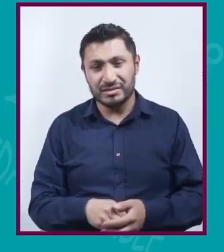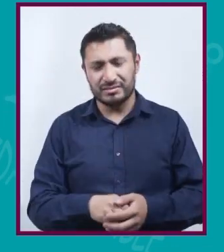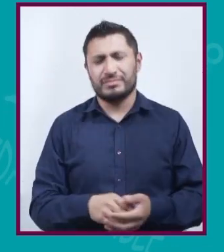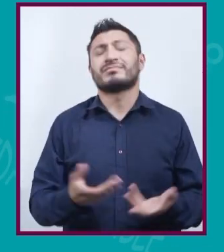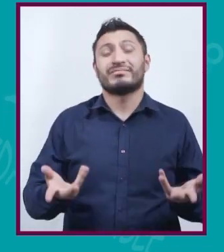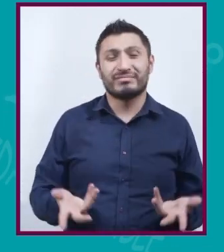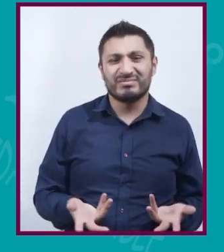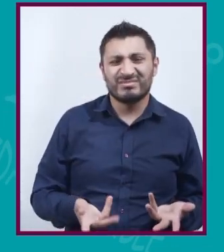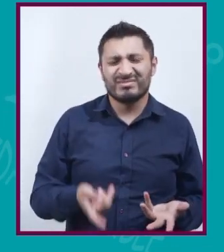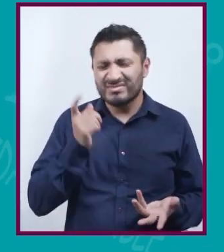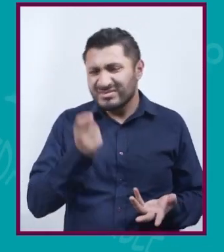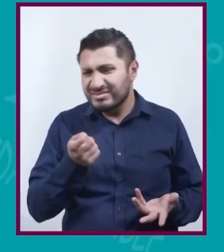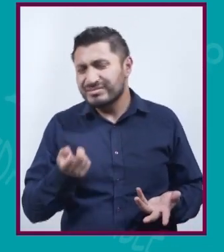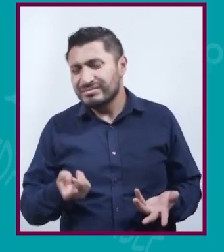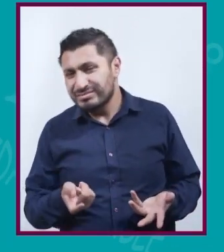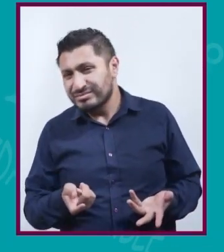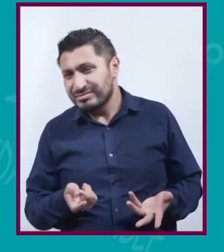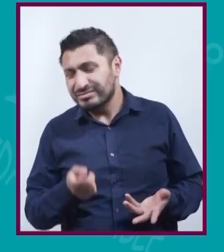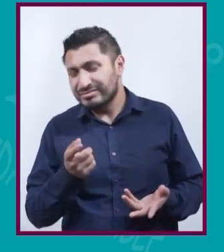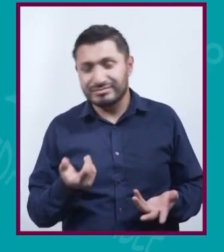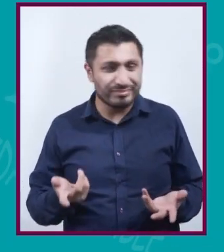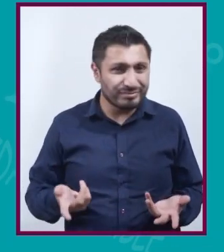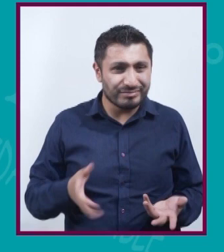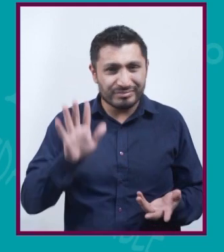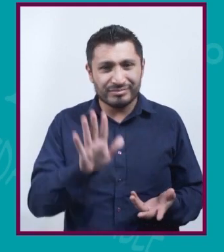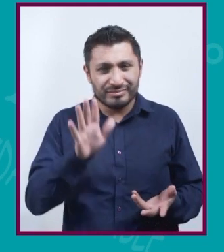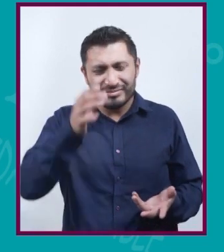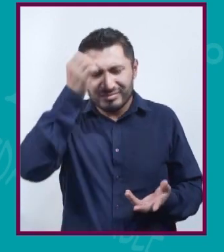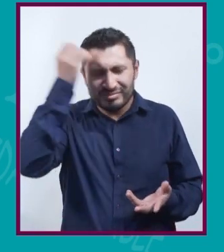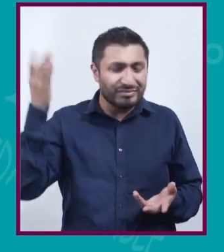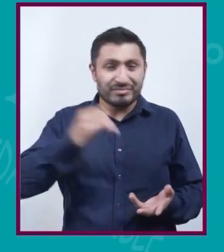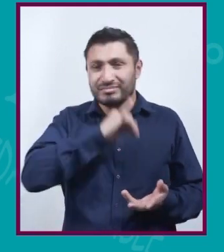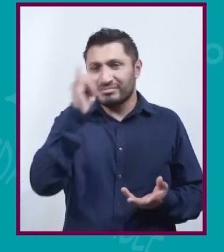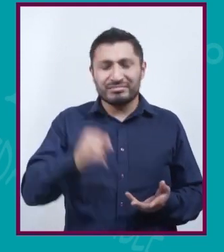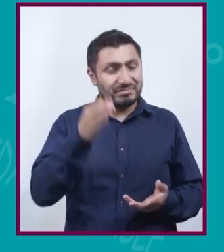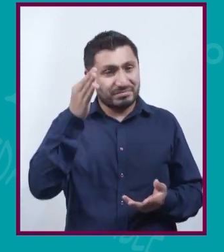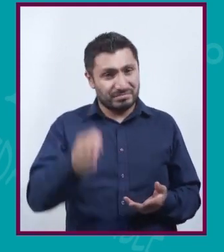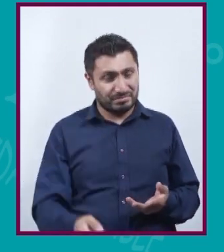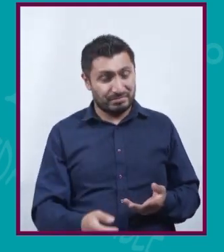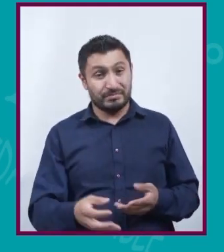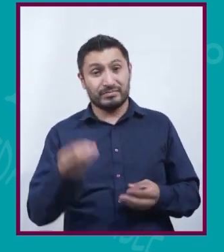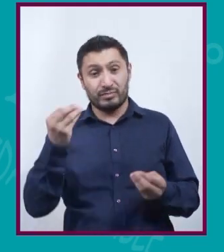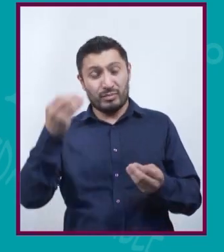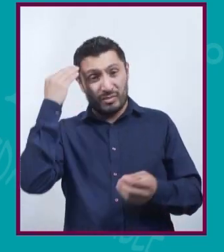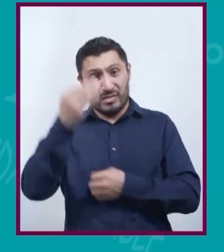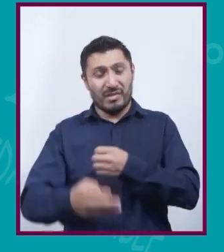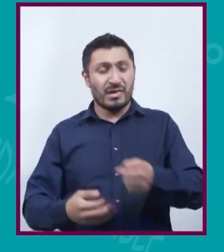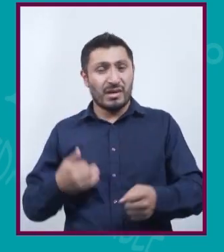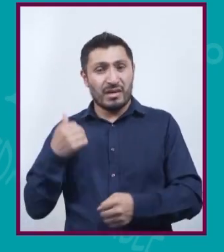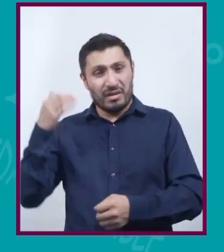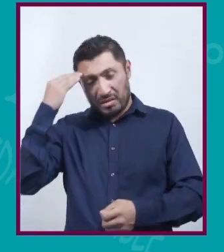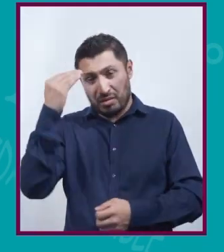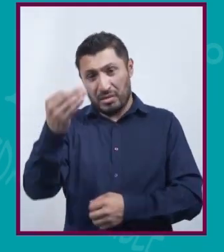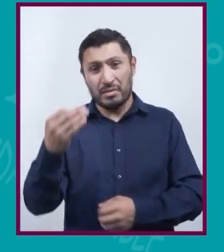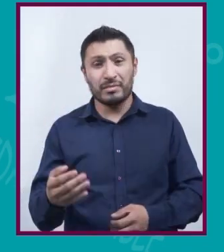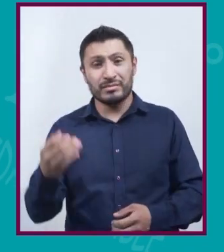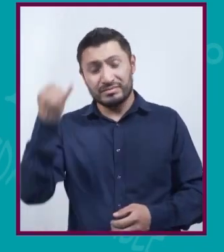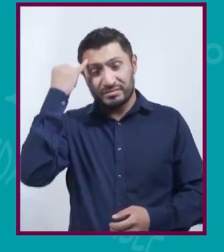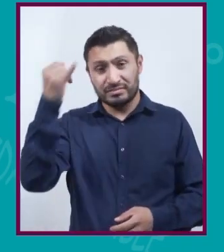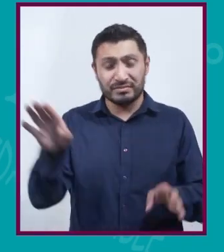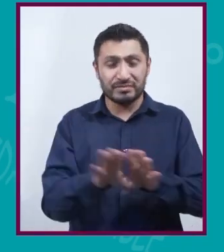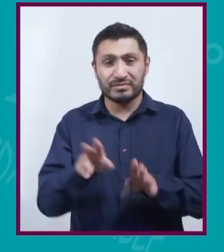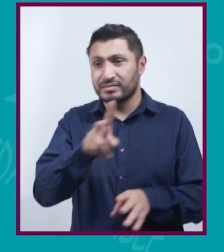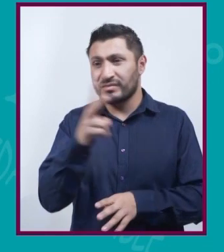momento. Parece que hay un olvido inaceptable. Durante muchos años se creyó que los hermanos Lumière fueron los primeros en el cine de